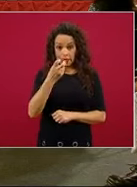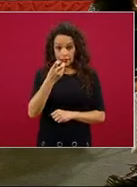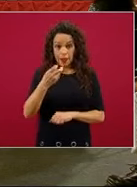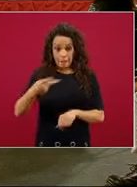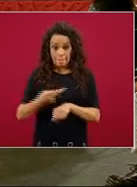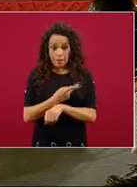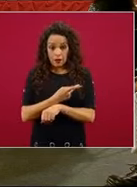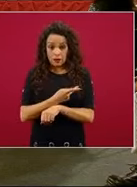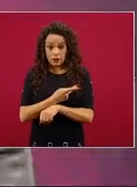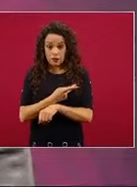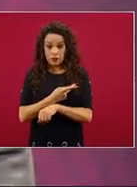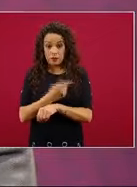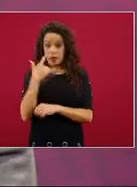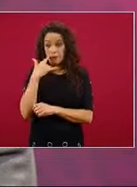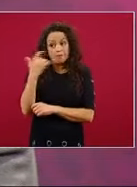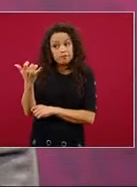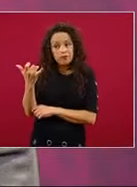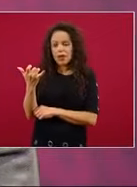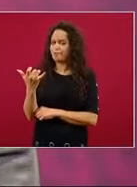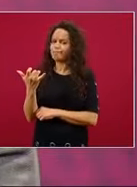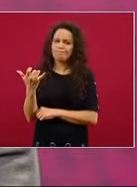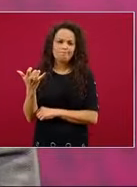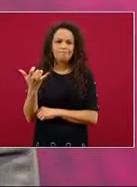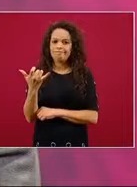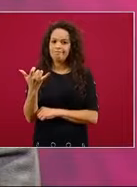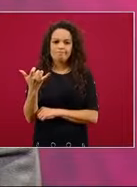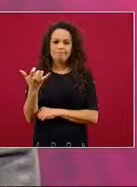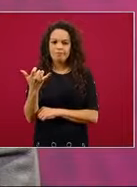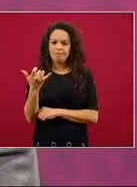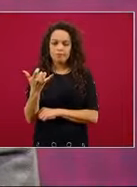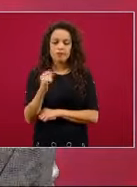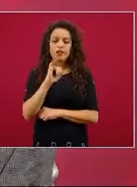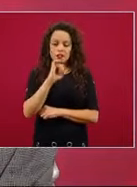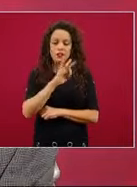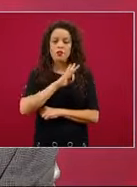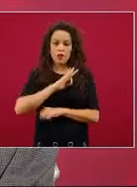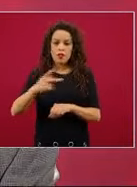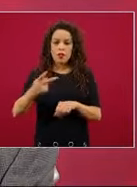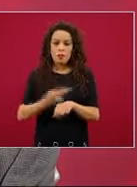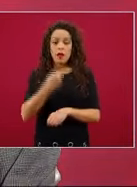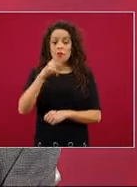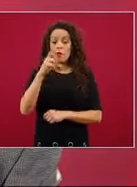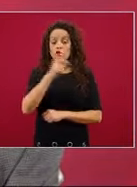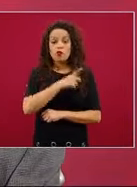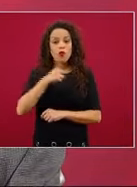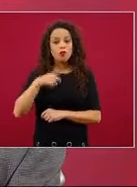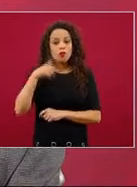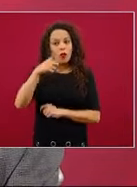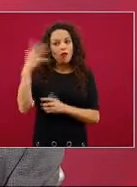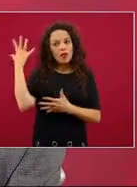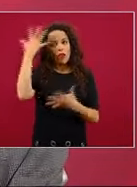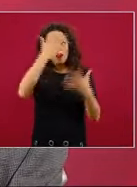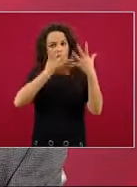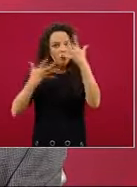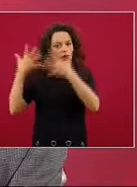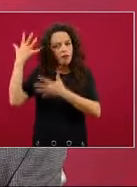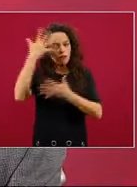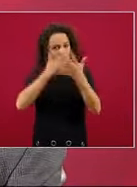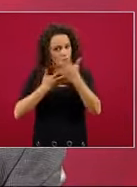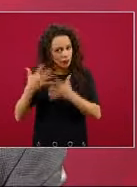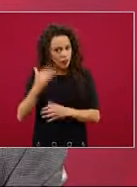inusual, es esperable. Lo que es importantísimo es no confundirlo con una señal de evidencia